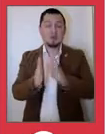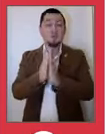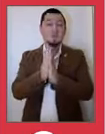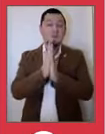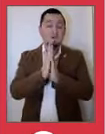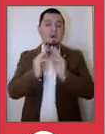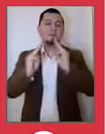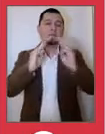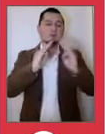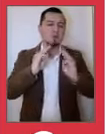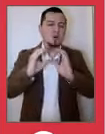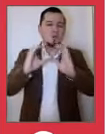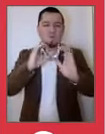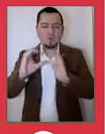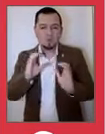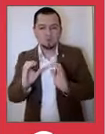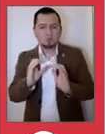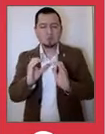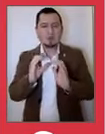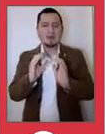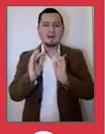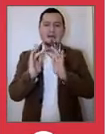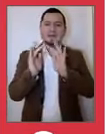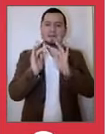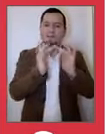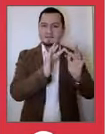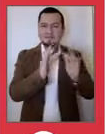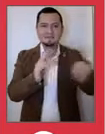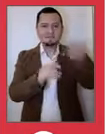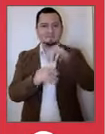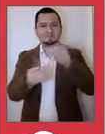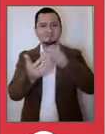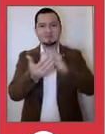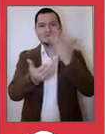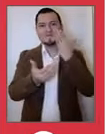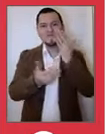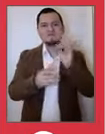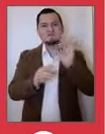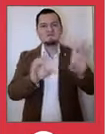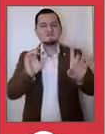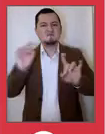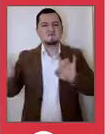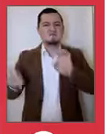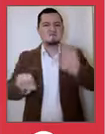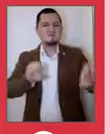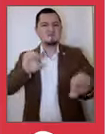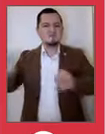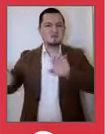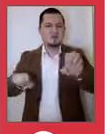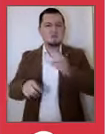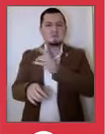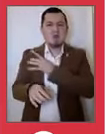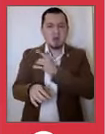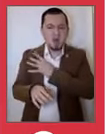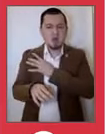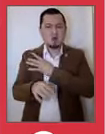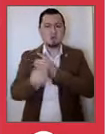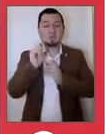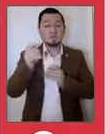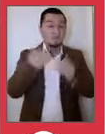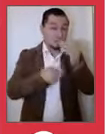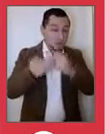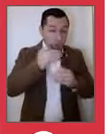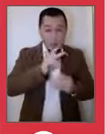información a quienes usan las redes sociales para generar miedo para desinformar aquellos medios no todos